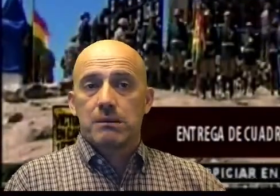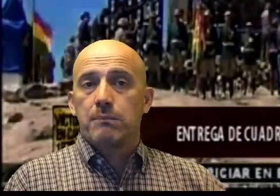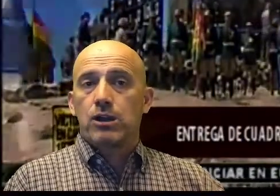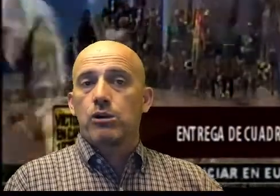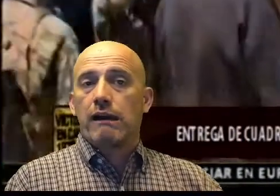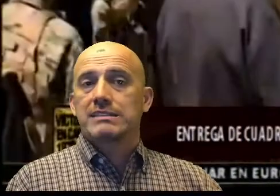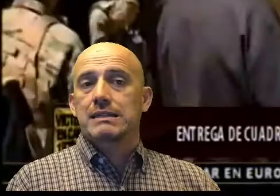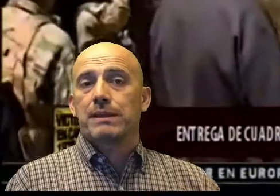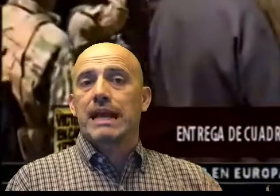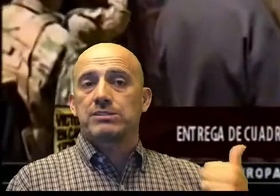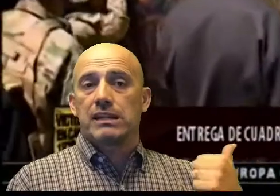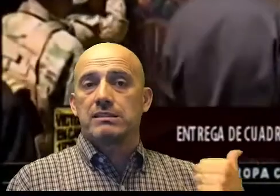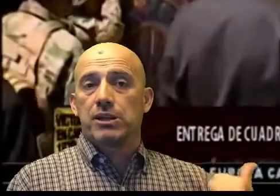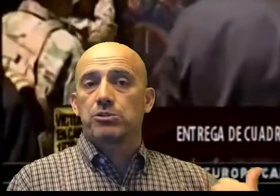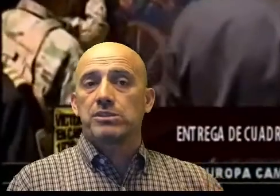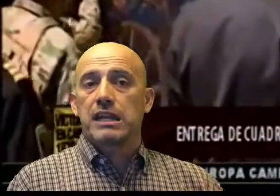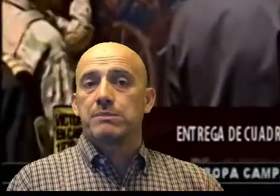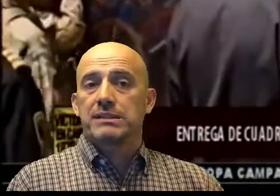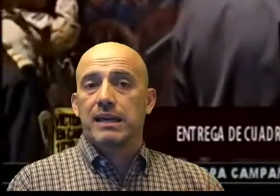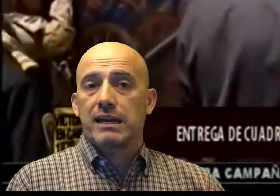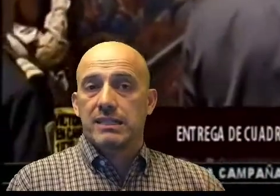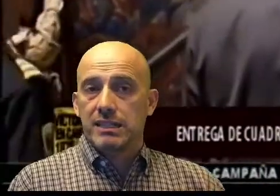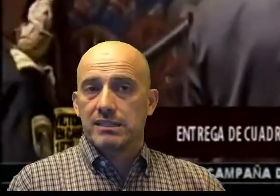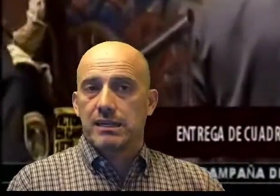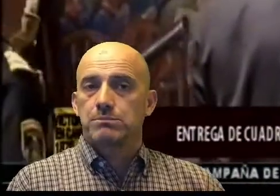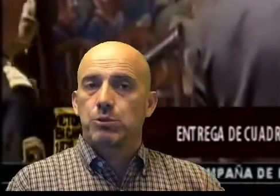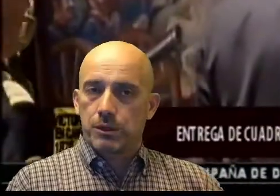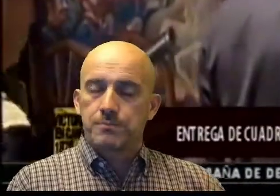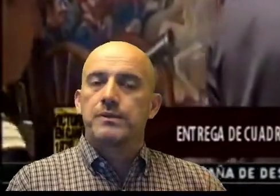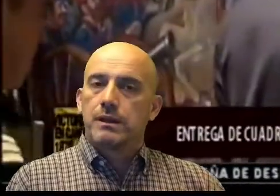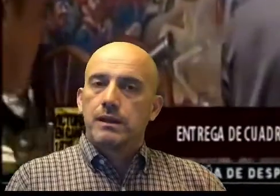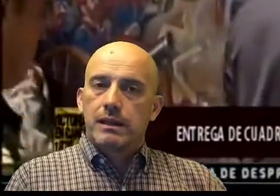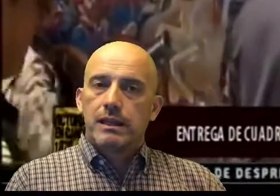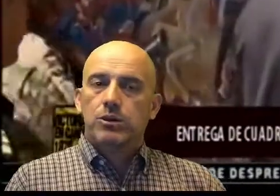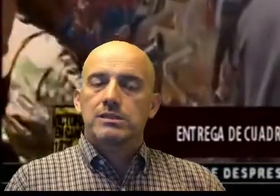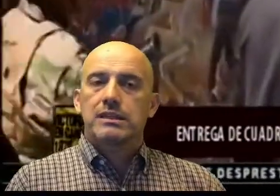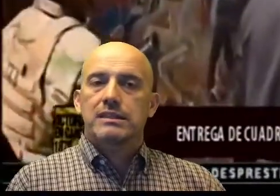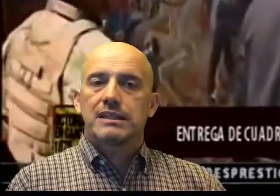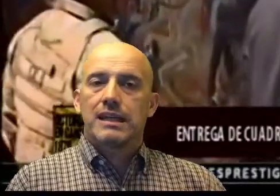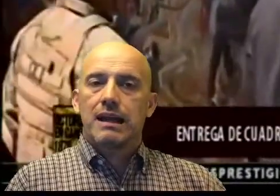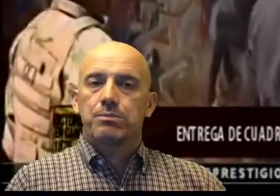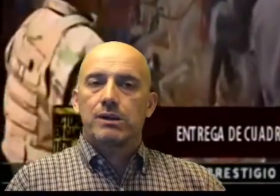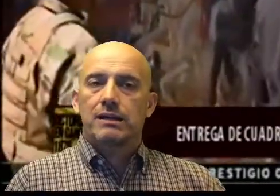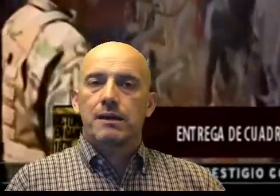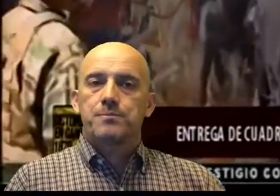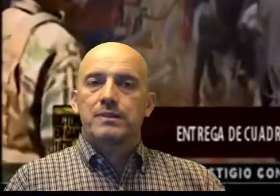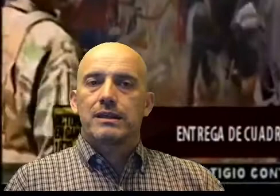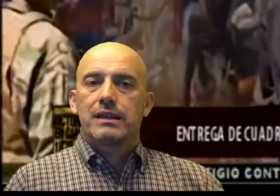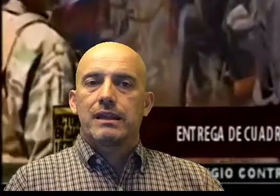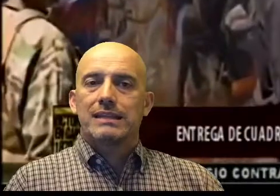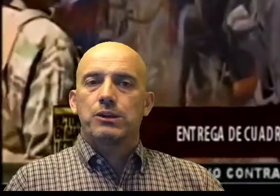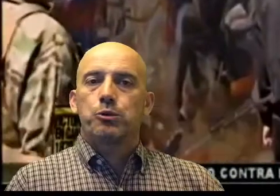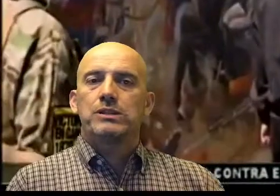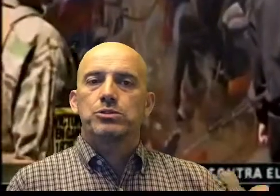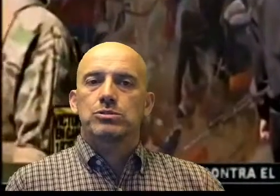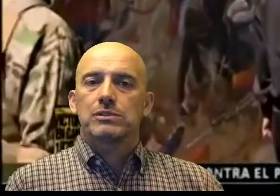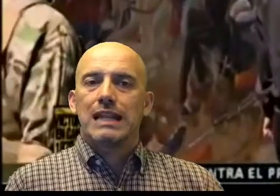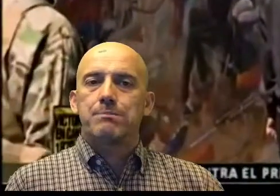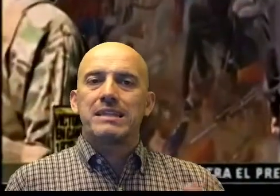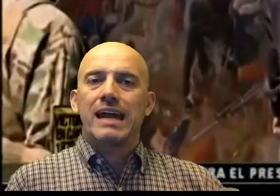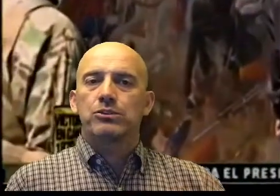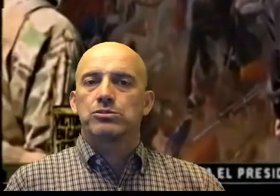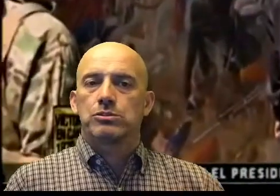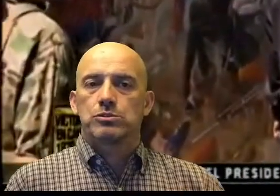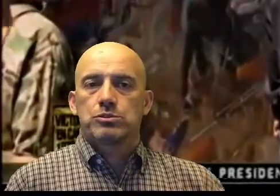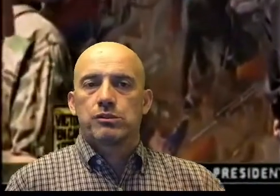no era tan malo a ese replegarse el interior no tenían ventaja estratégica pero bueno la cosa que dice que la apodaca hace juicios